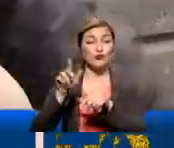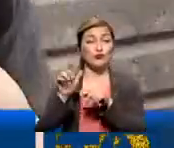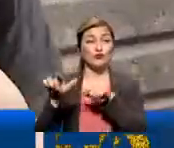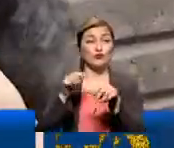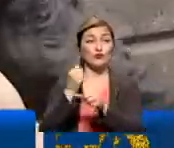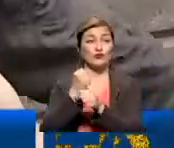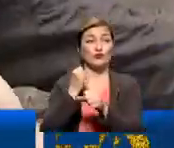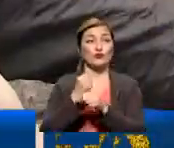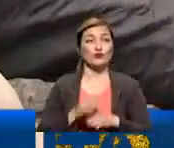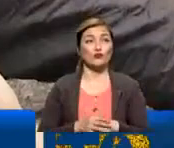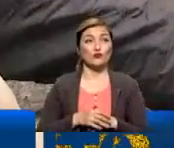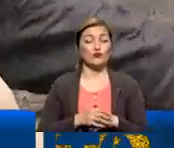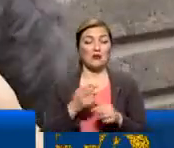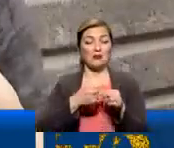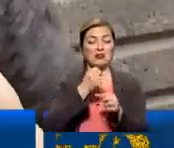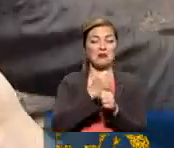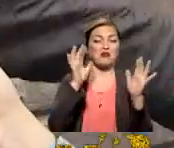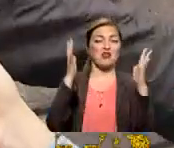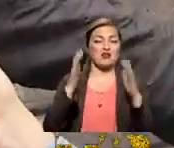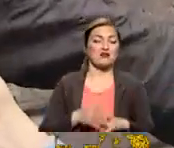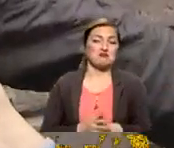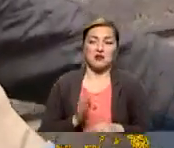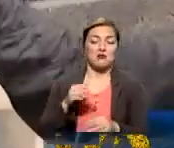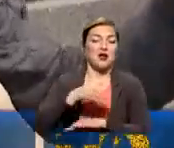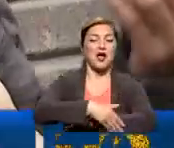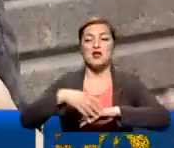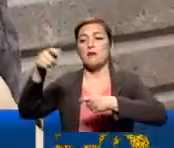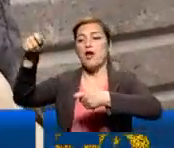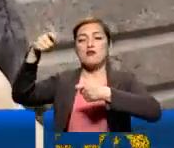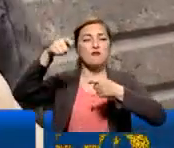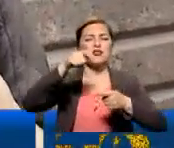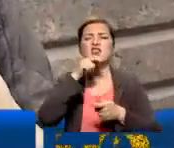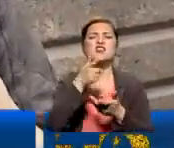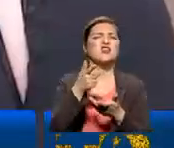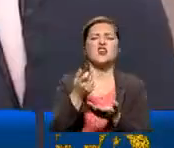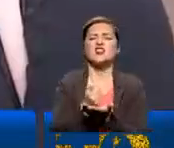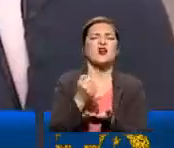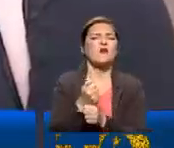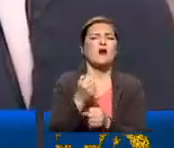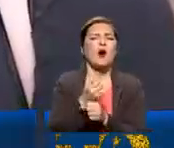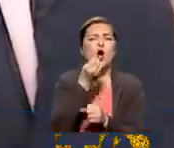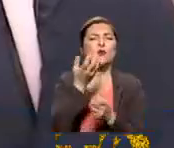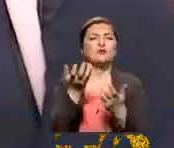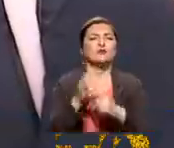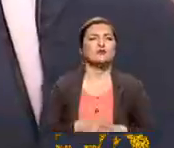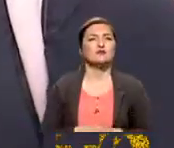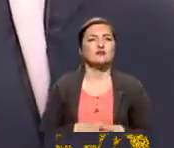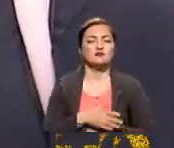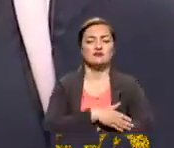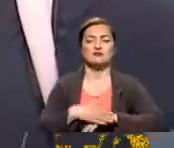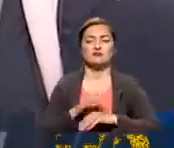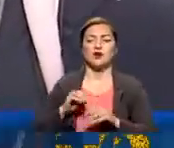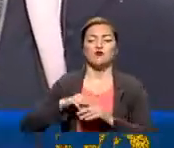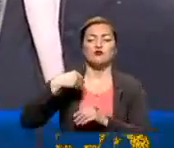no tenemos empleo si no salimos a las calles quien nos va a mantener que nos va a dar una fuente de trabajo si salimos a la calle es porque tenemos